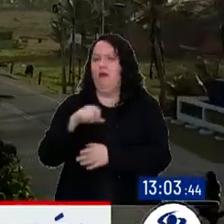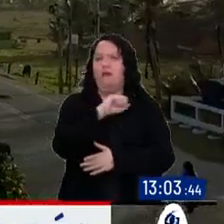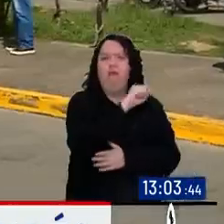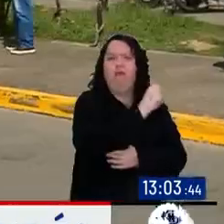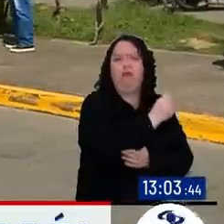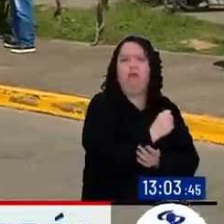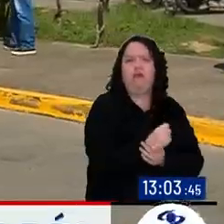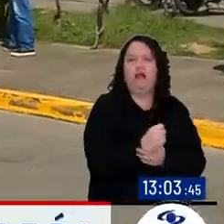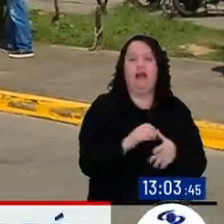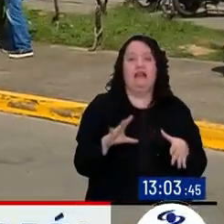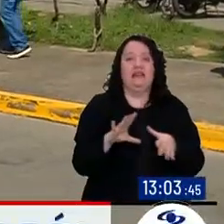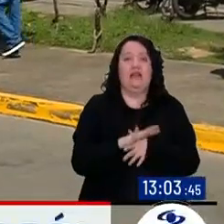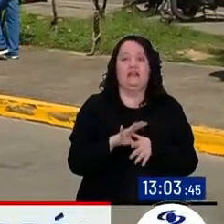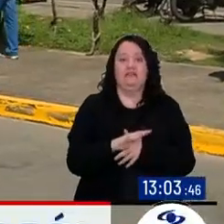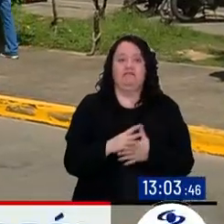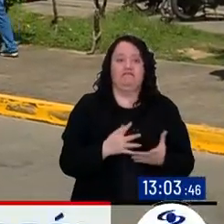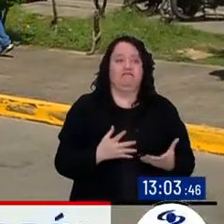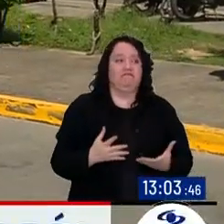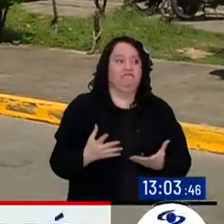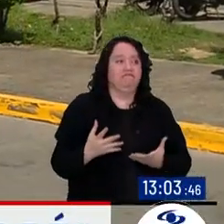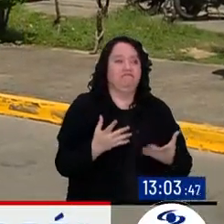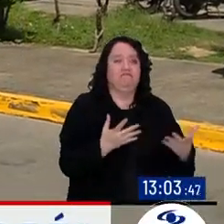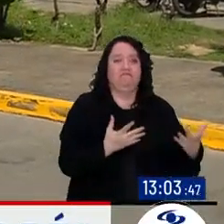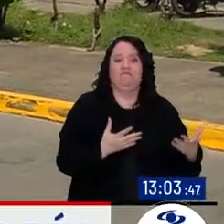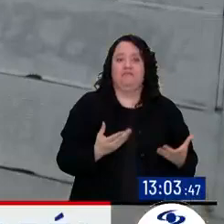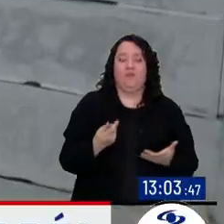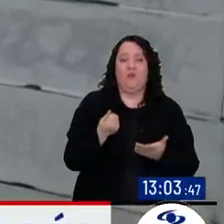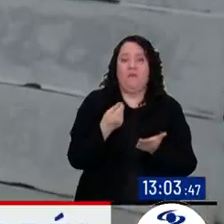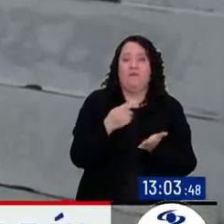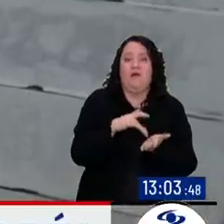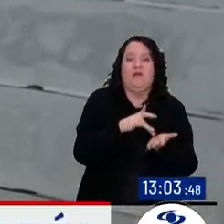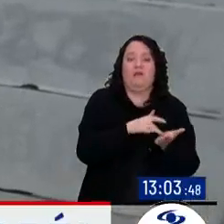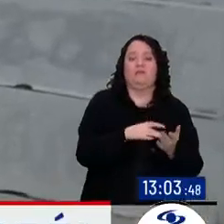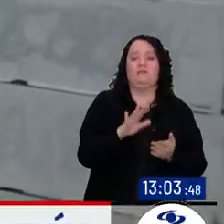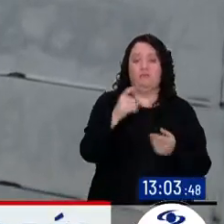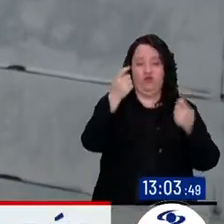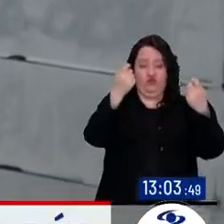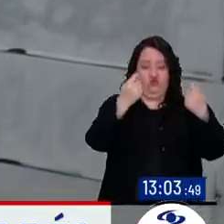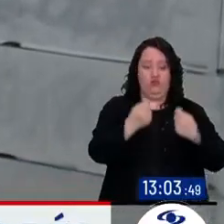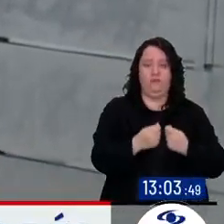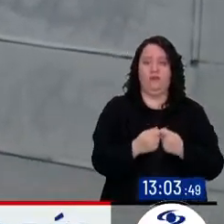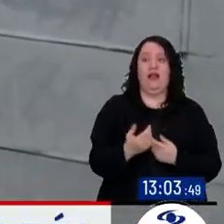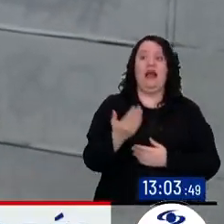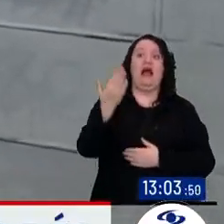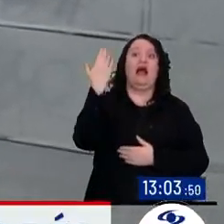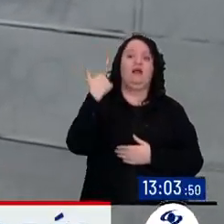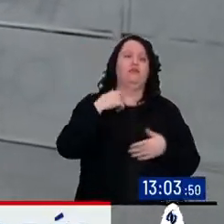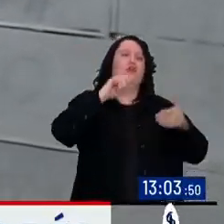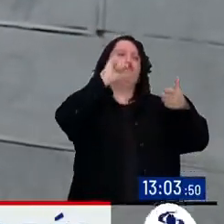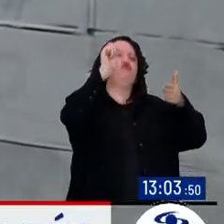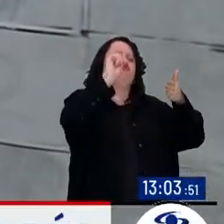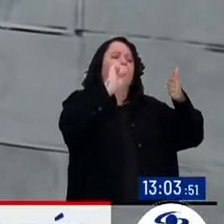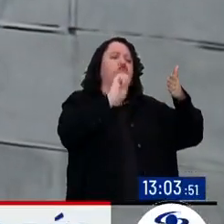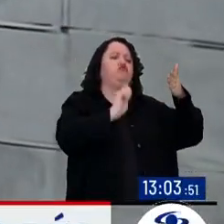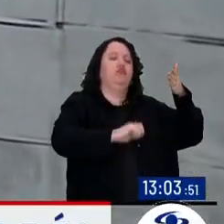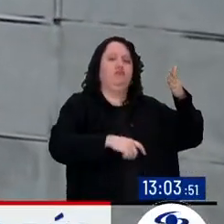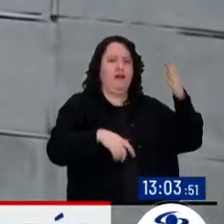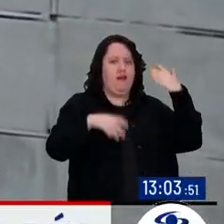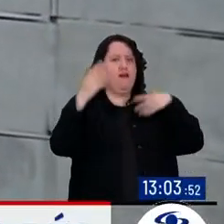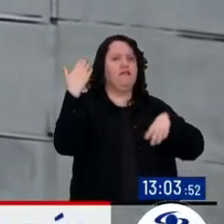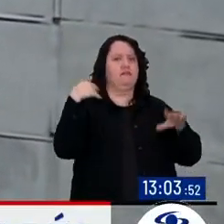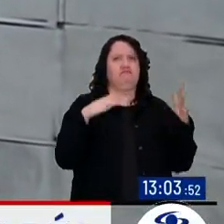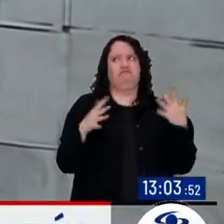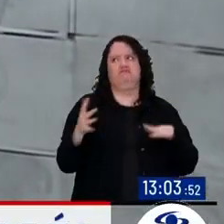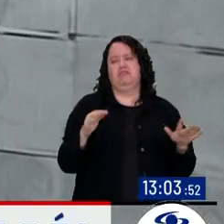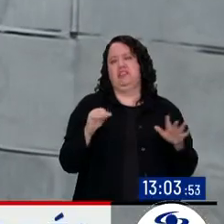cuentas de los taxistas no admiten dudas. Anteriormente esto se llenaba completamente, llegaban a un promedio